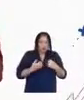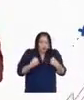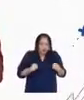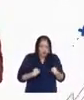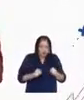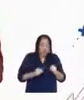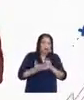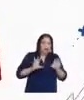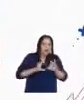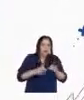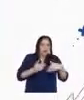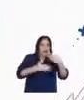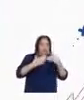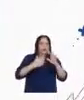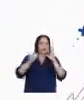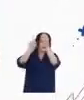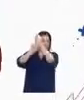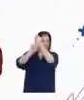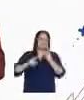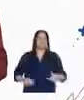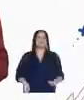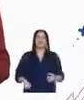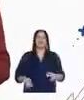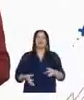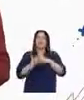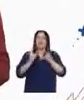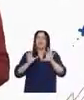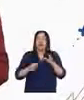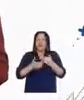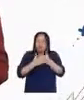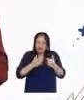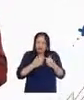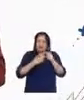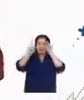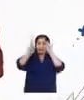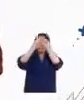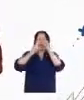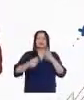nuestros esfuerzos. Para tener una meta clara es